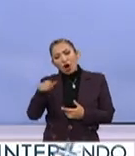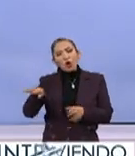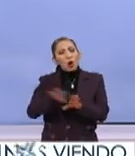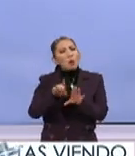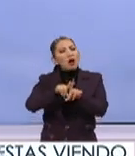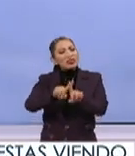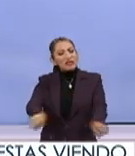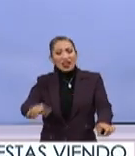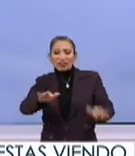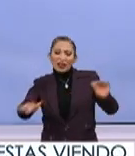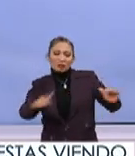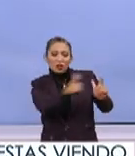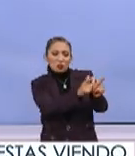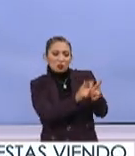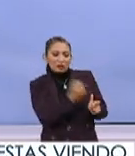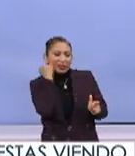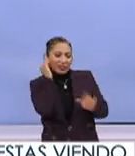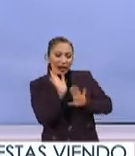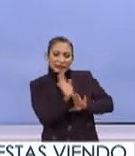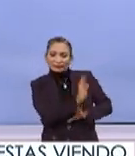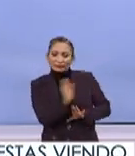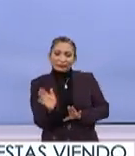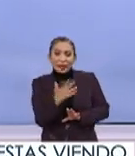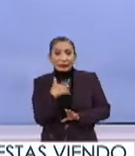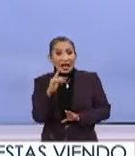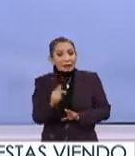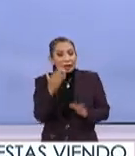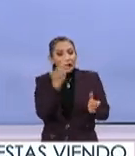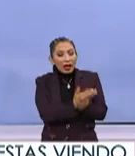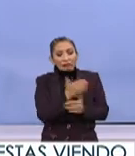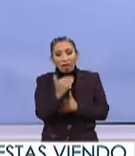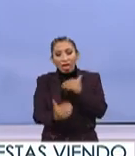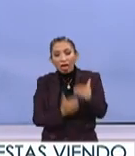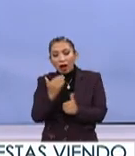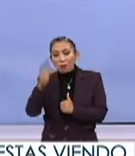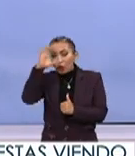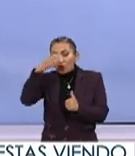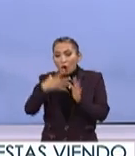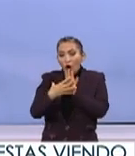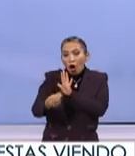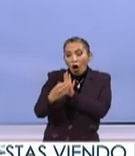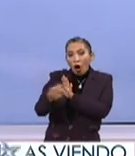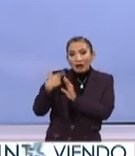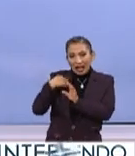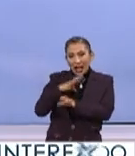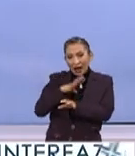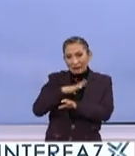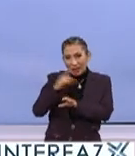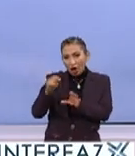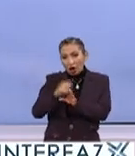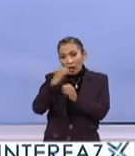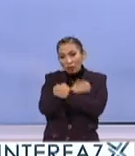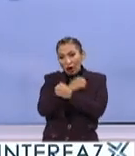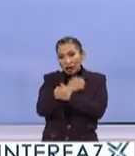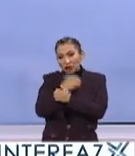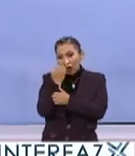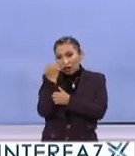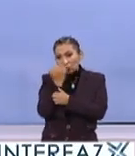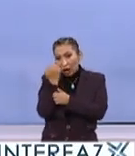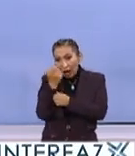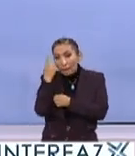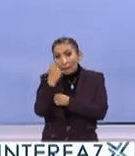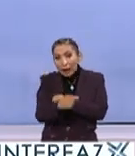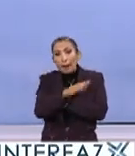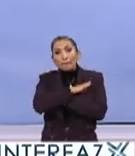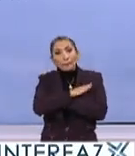como diferenciada para los pueblos indígenas y así frenar procesos de aculturación que experimentaban a través de la educación escolarizada